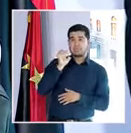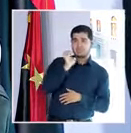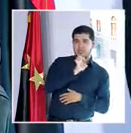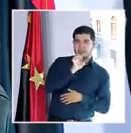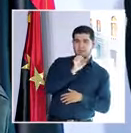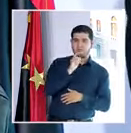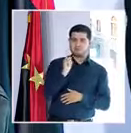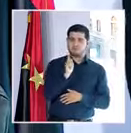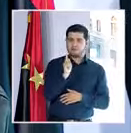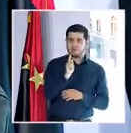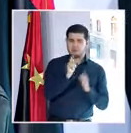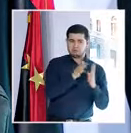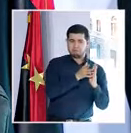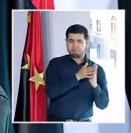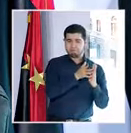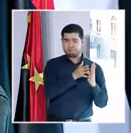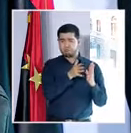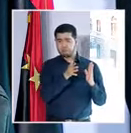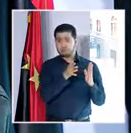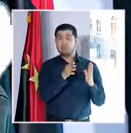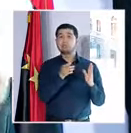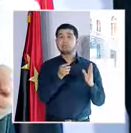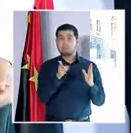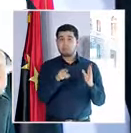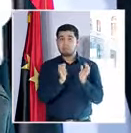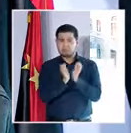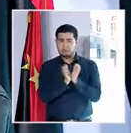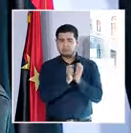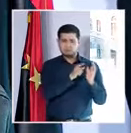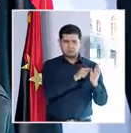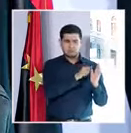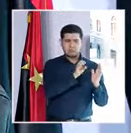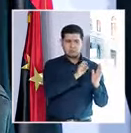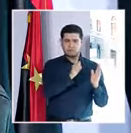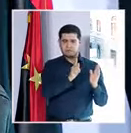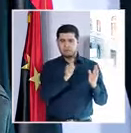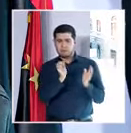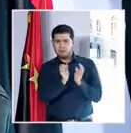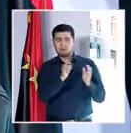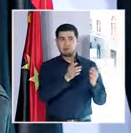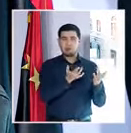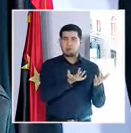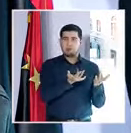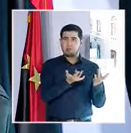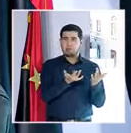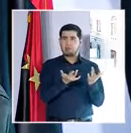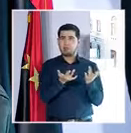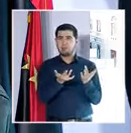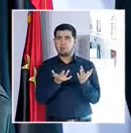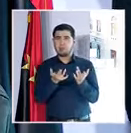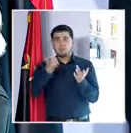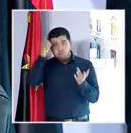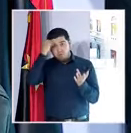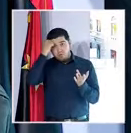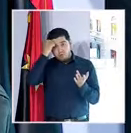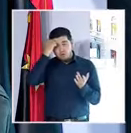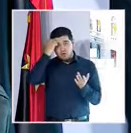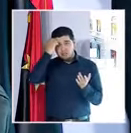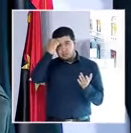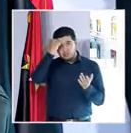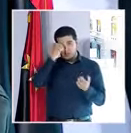mes de febrero y hasta en el mes de marzo a los maestros y profesores con su hojita debajo del